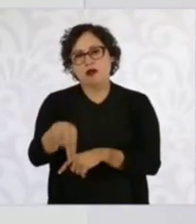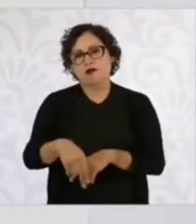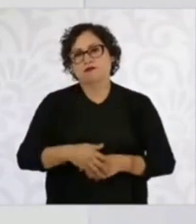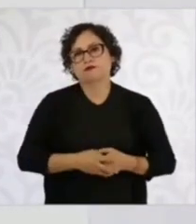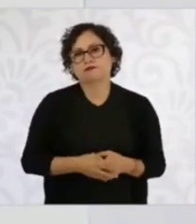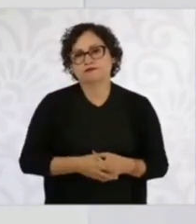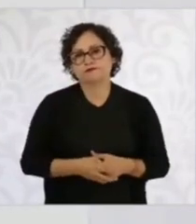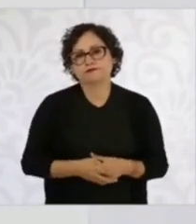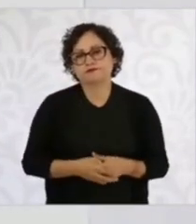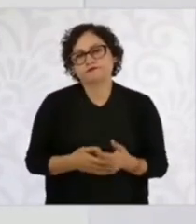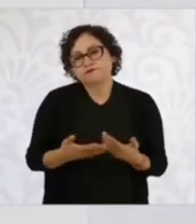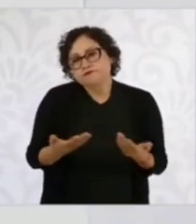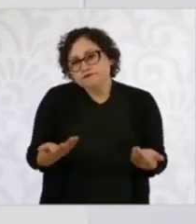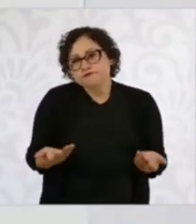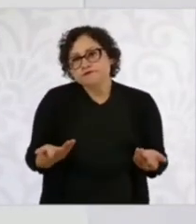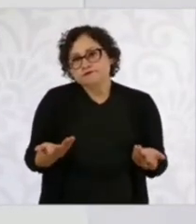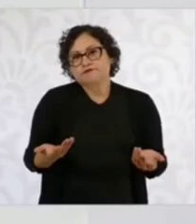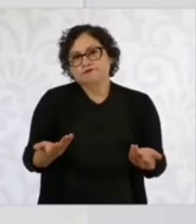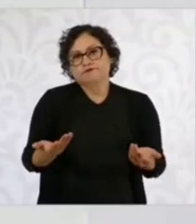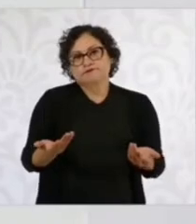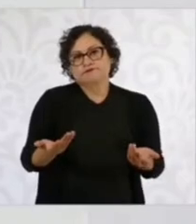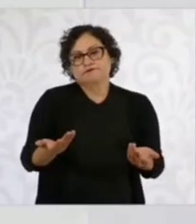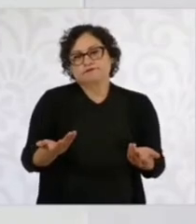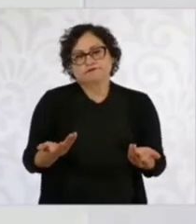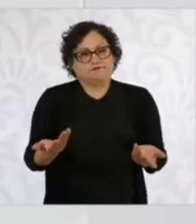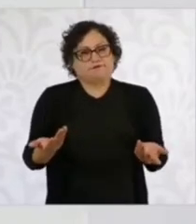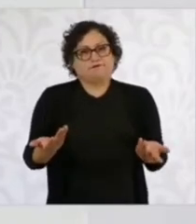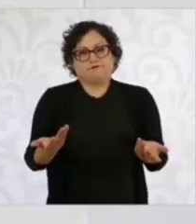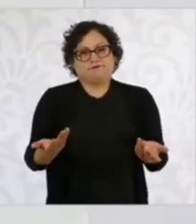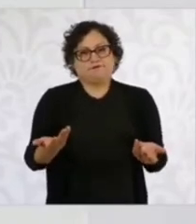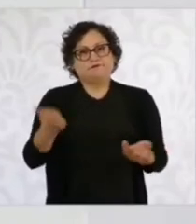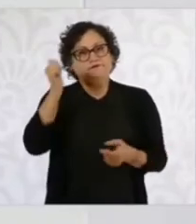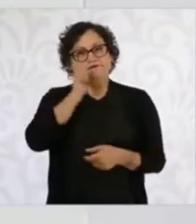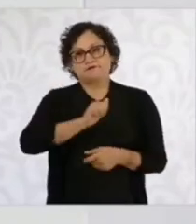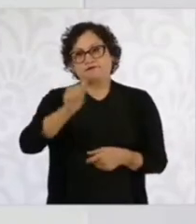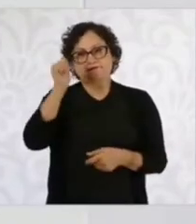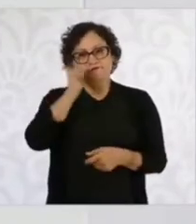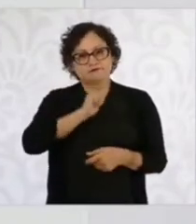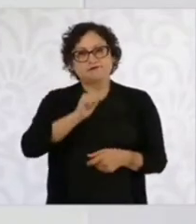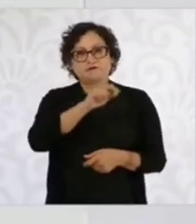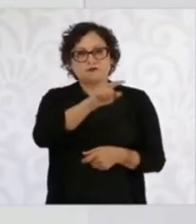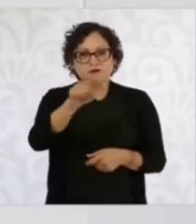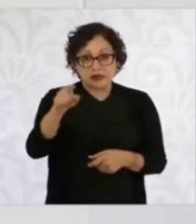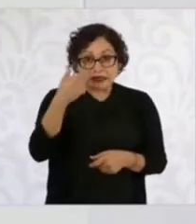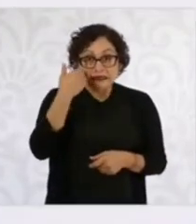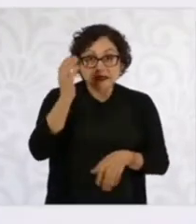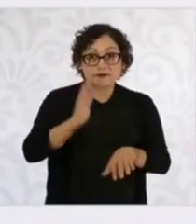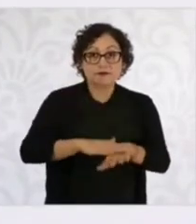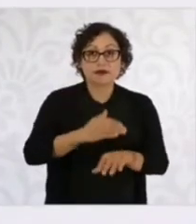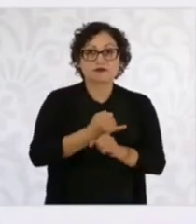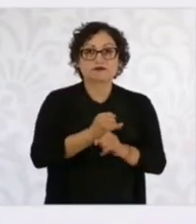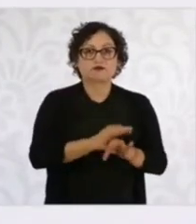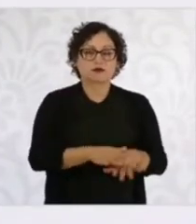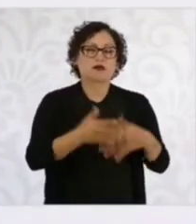Y diálogo, pues siempre van a tener ahí con la Secretaría de Gobernación, pero también es importante